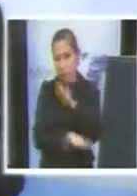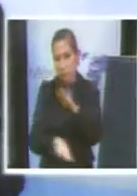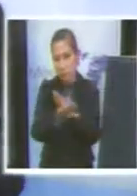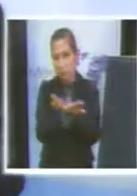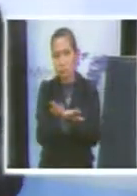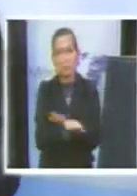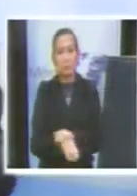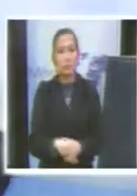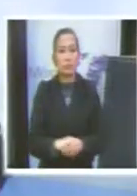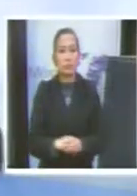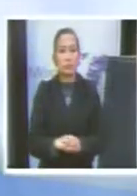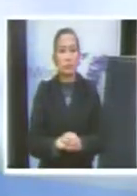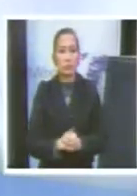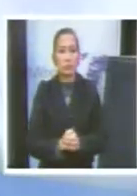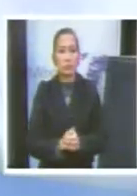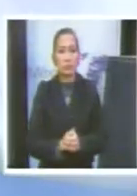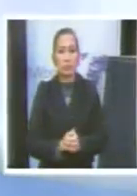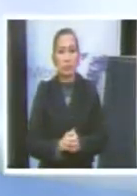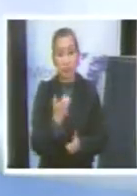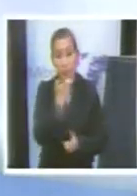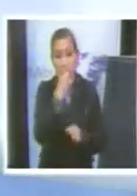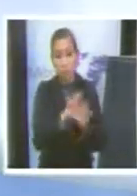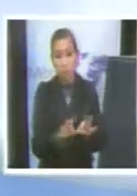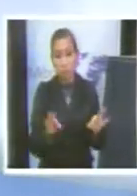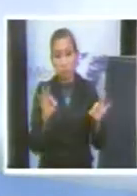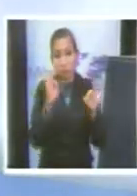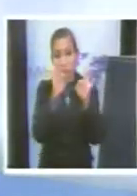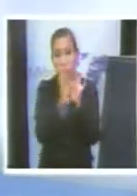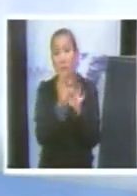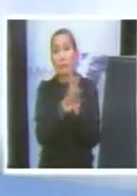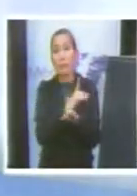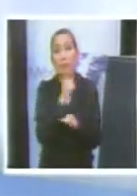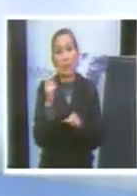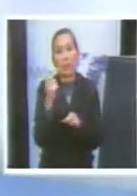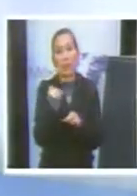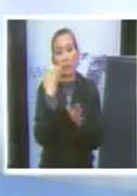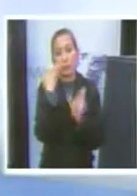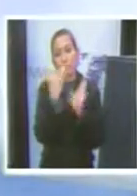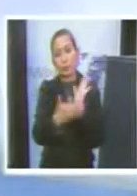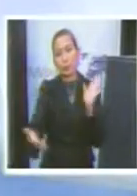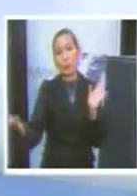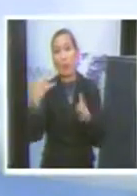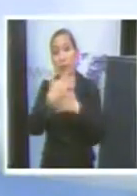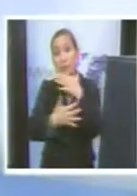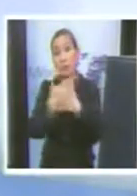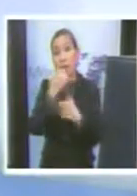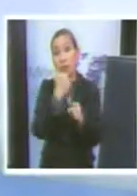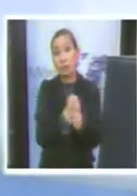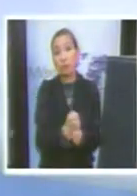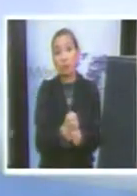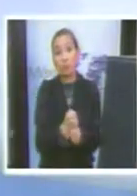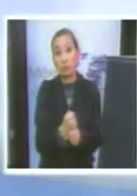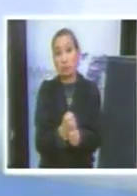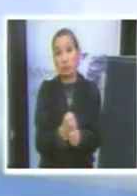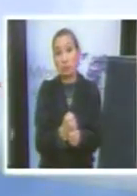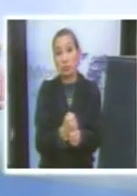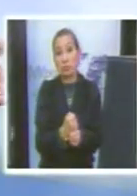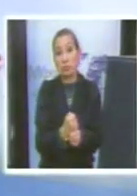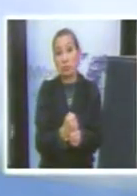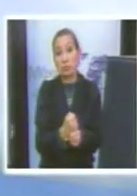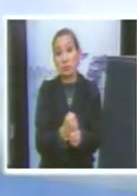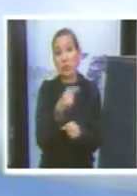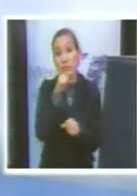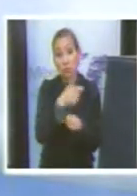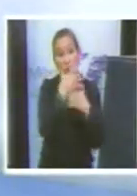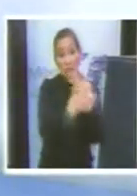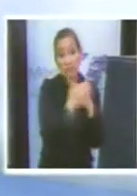fundamentales. Esto es importante porque han transcurrido 15 años y a través